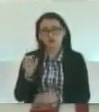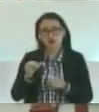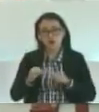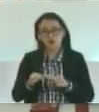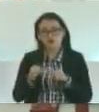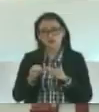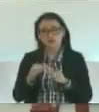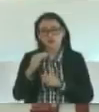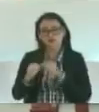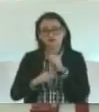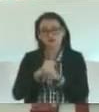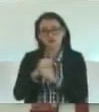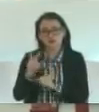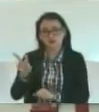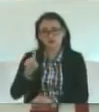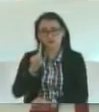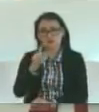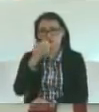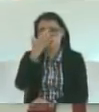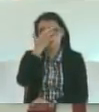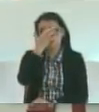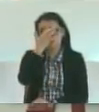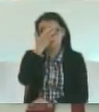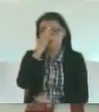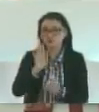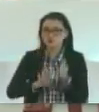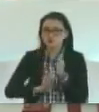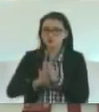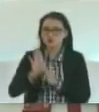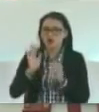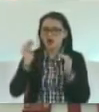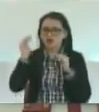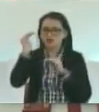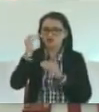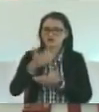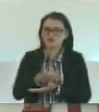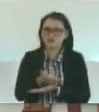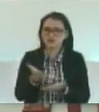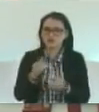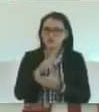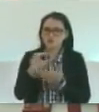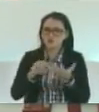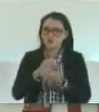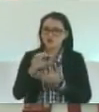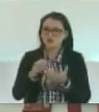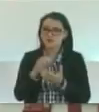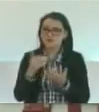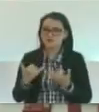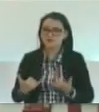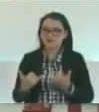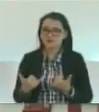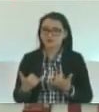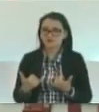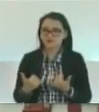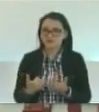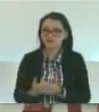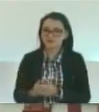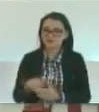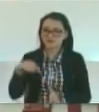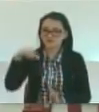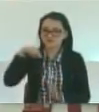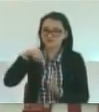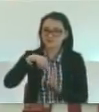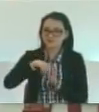rumbo este siglo XXI, para superar y atender los problemas que hoy tenemos, para